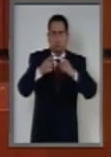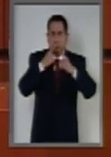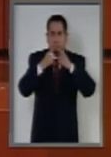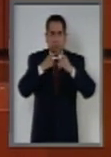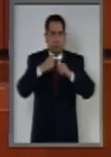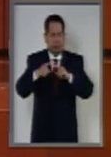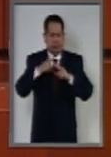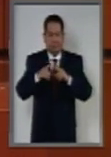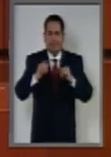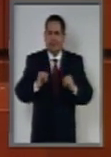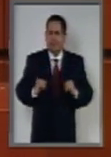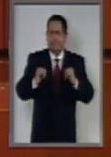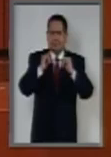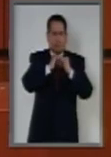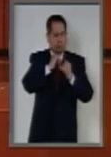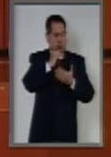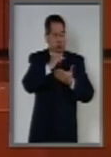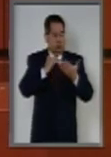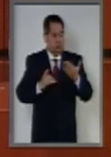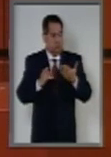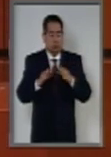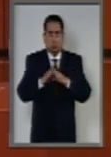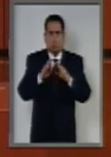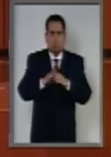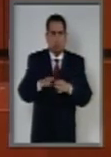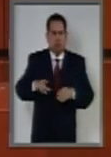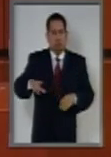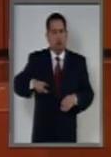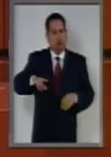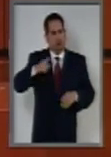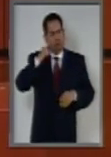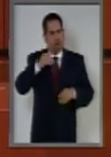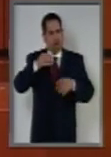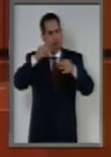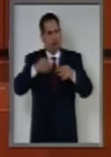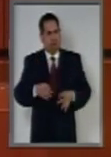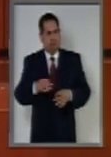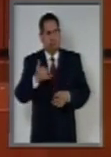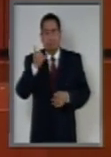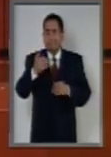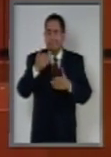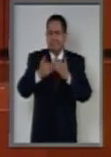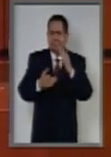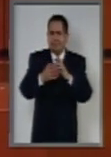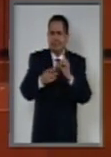las instituciones y en el Estado de Derecho. Inhibe